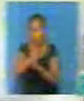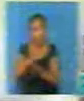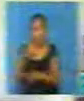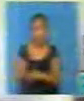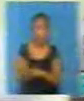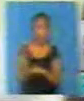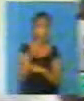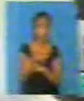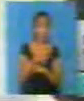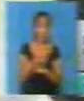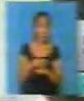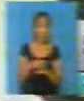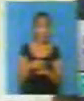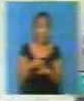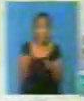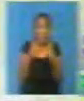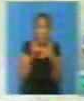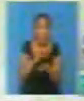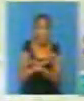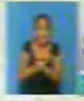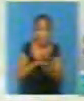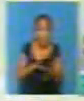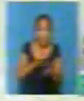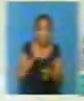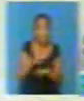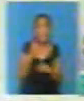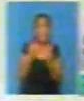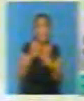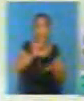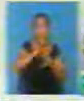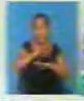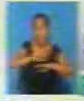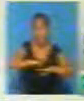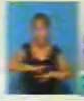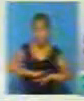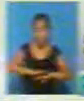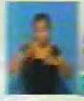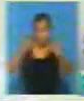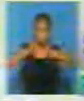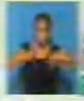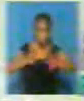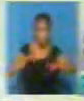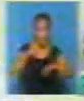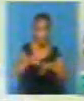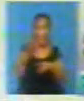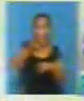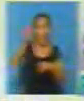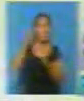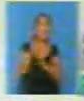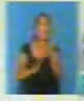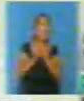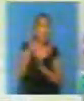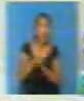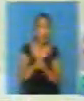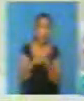pero de inusitada gravedad que alteraron normal desenvolvimiento de las cosas en la zona de san